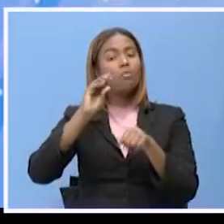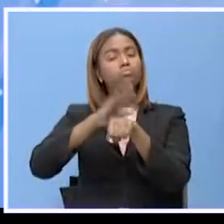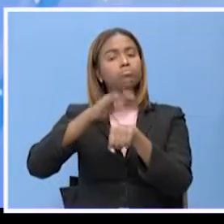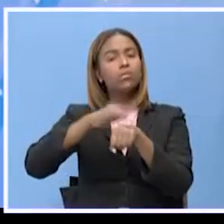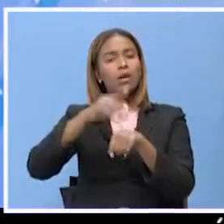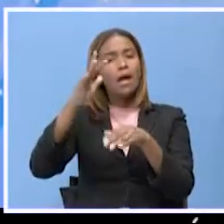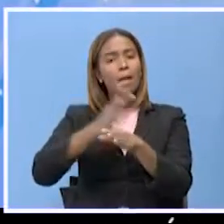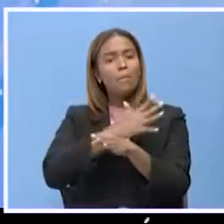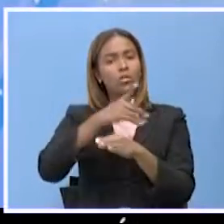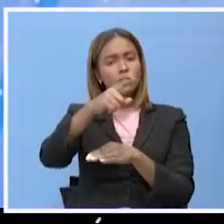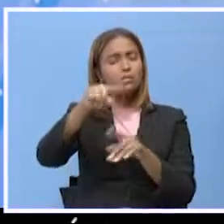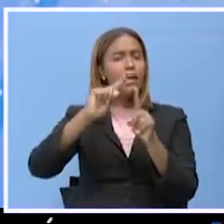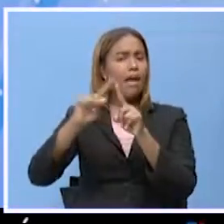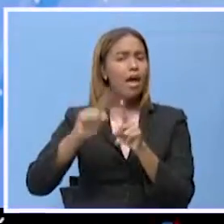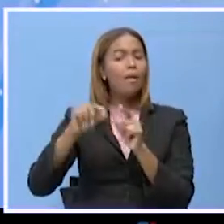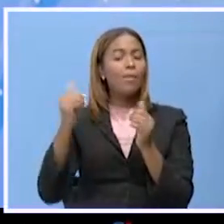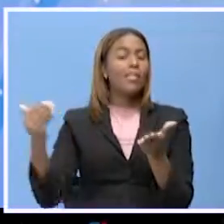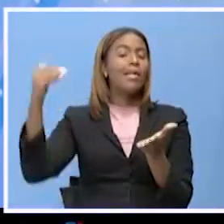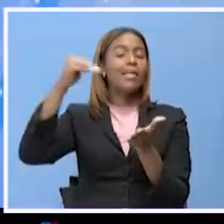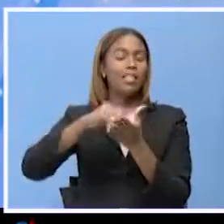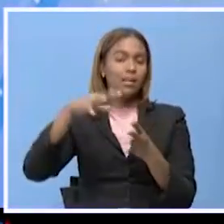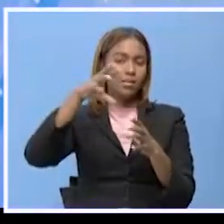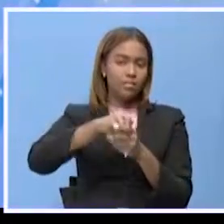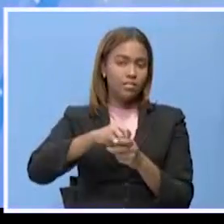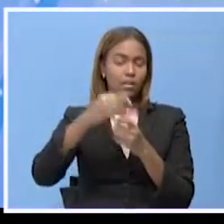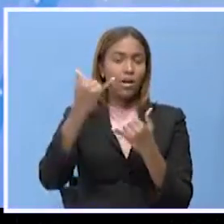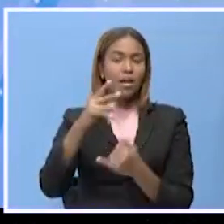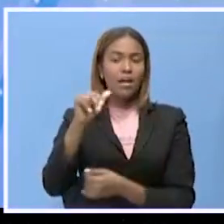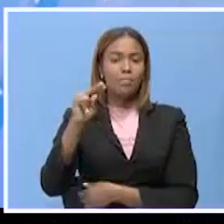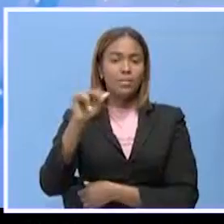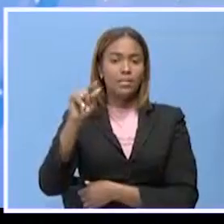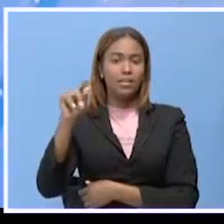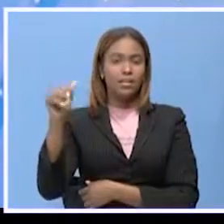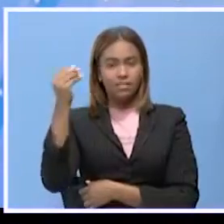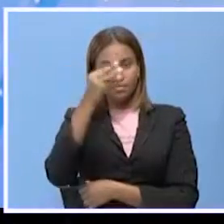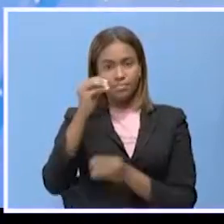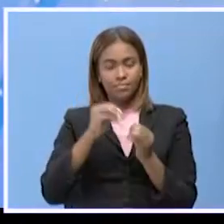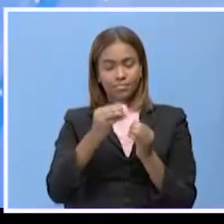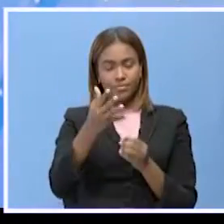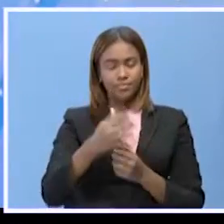los músicos y cantantes a reinventarse. Ramón Santana Álvarez tiene la historia.